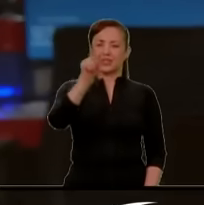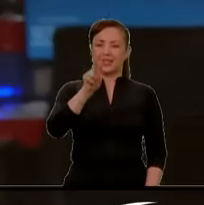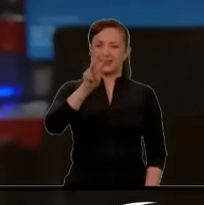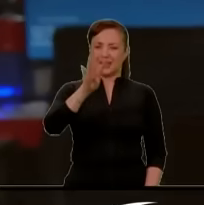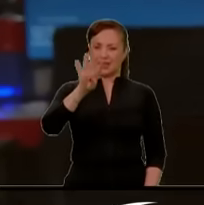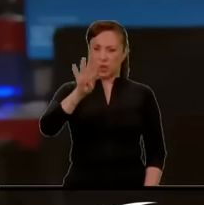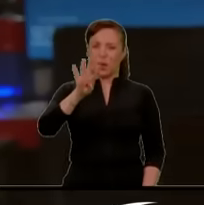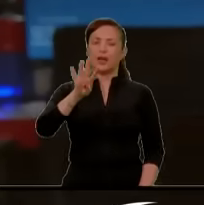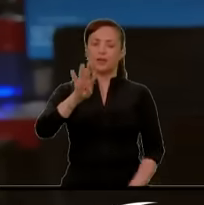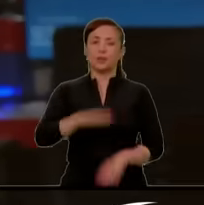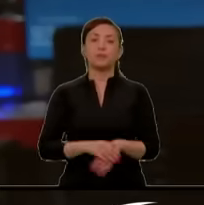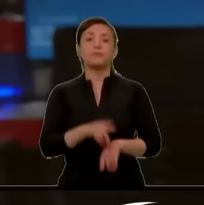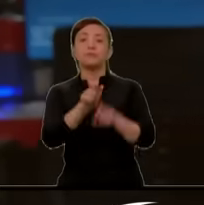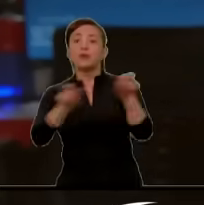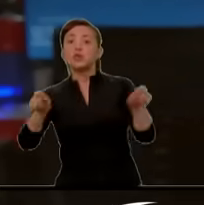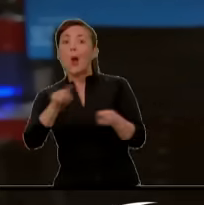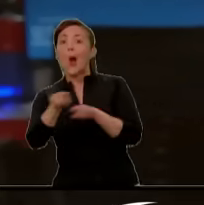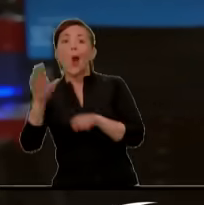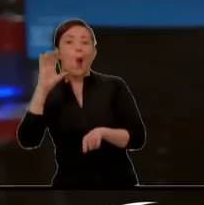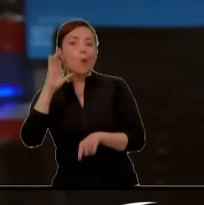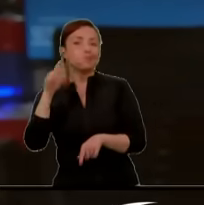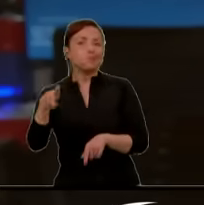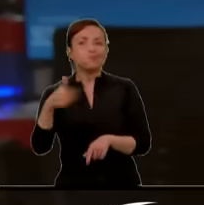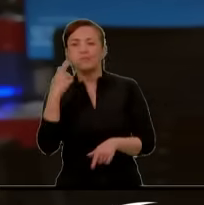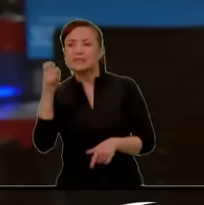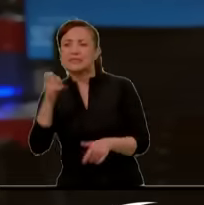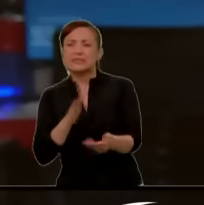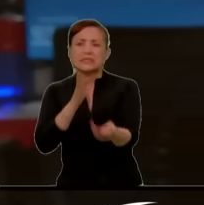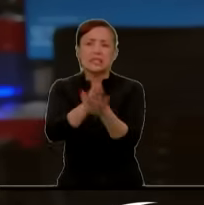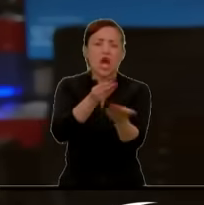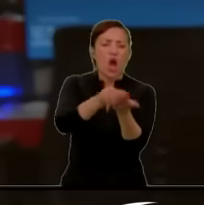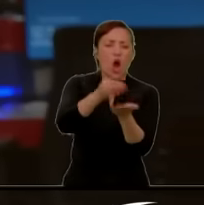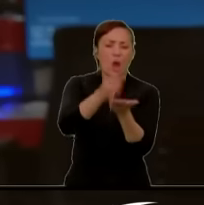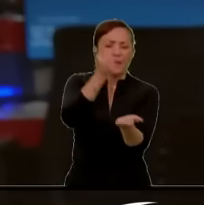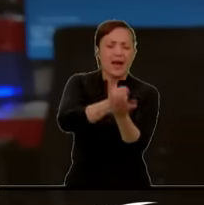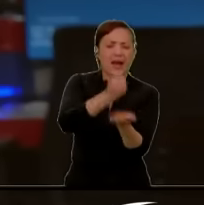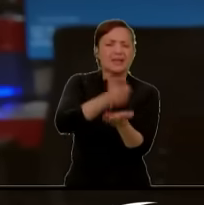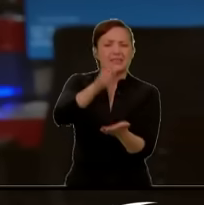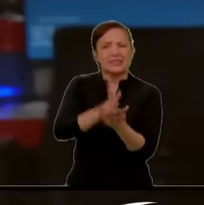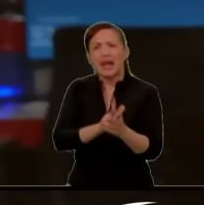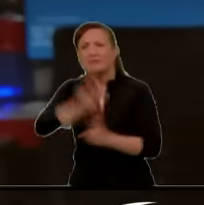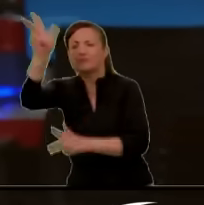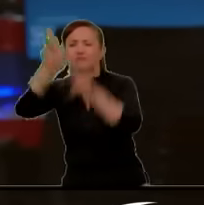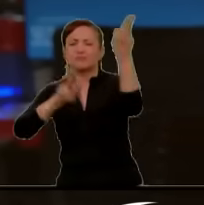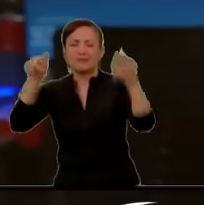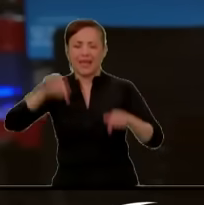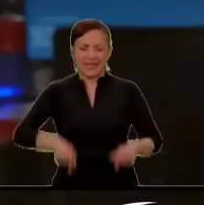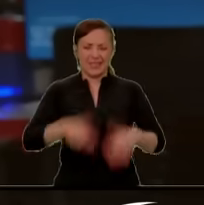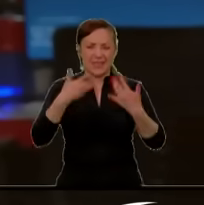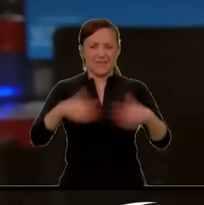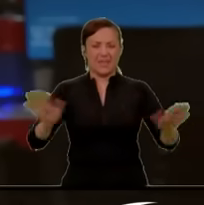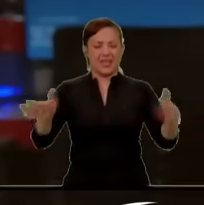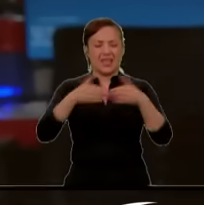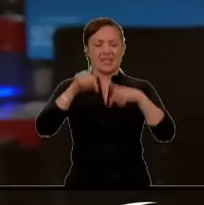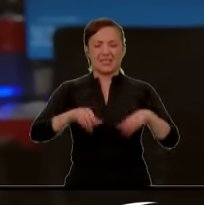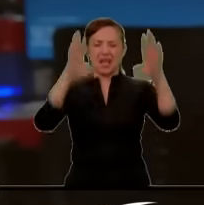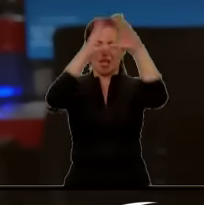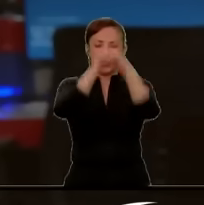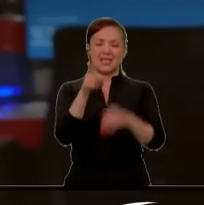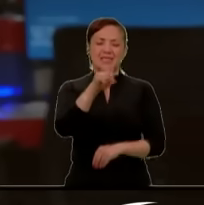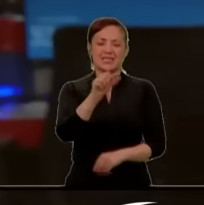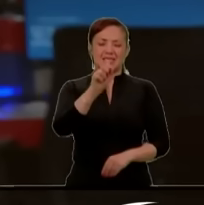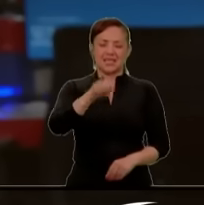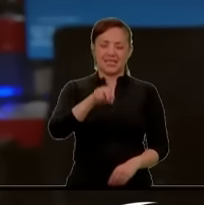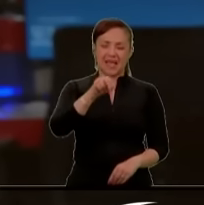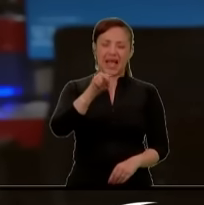Carlos, algunos pasajeros buscan a esta hora tiquetes de bus para alcanzar a llegar a donde están sus familias en esta noche de San Silvestre, pero ojo, quienes